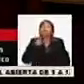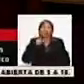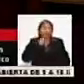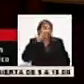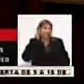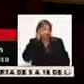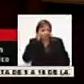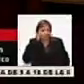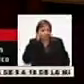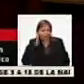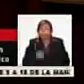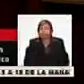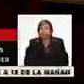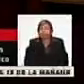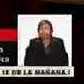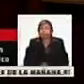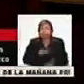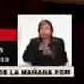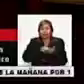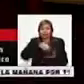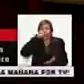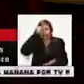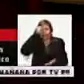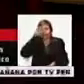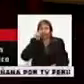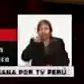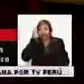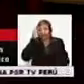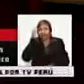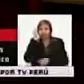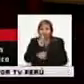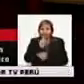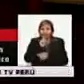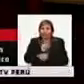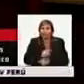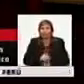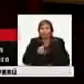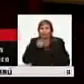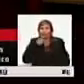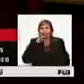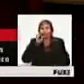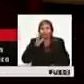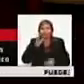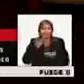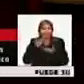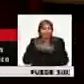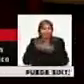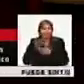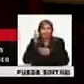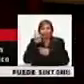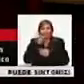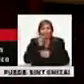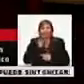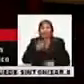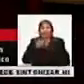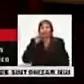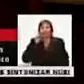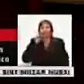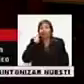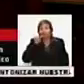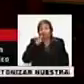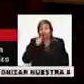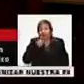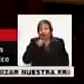no sabe, aprende, y el que sabe, enseña. Ese era el apostolado de Víctor Raúl Ayla de la